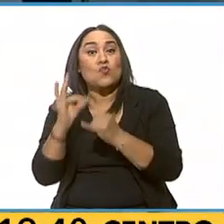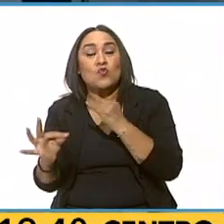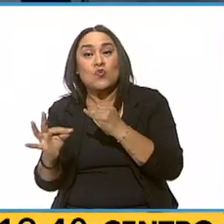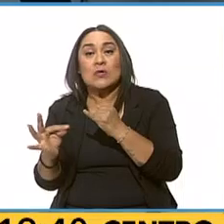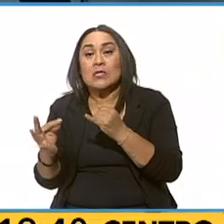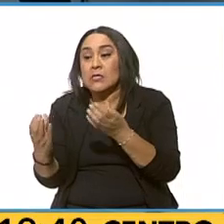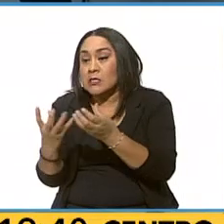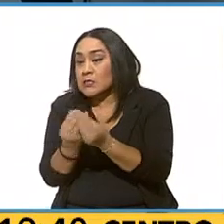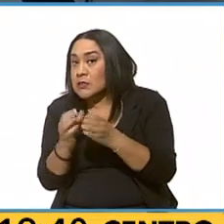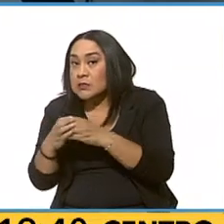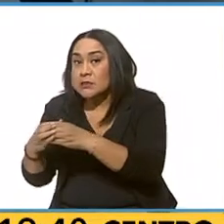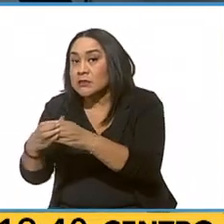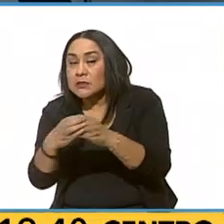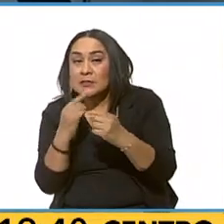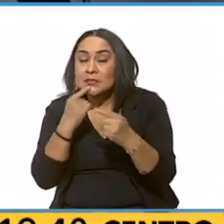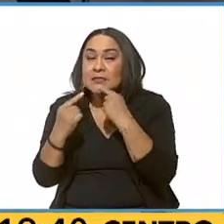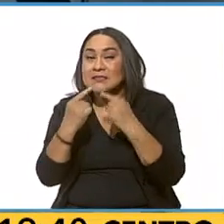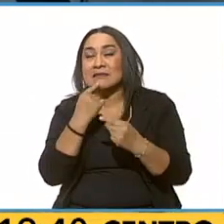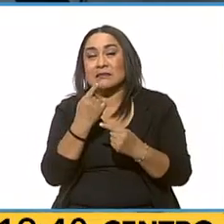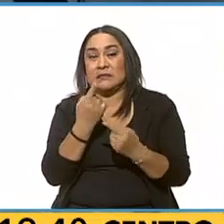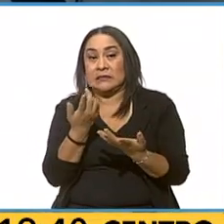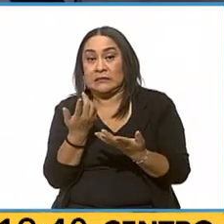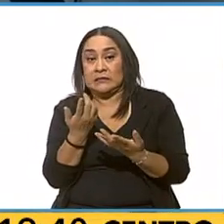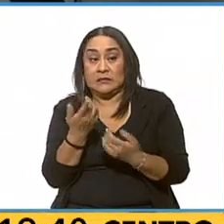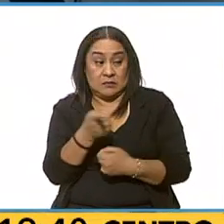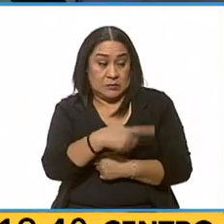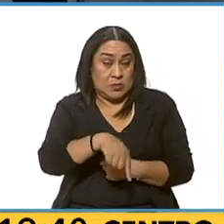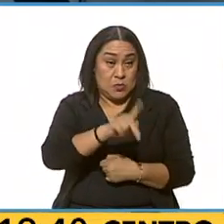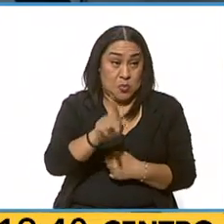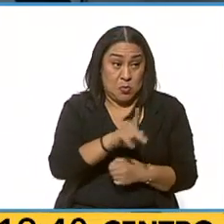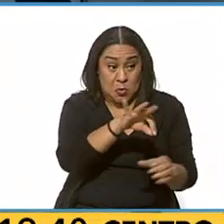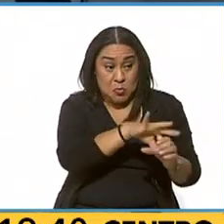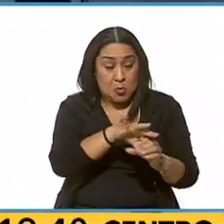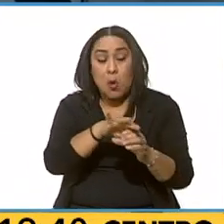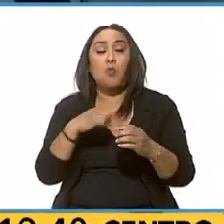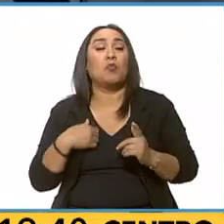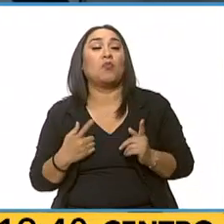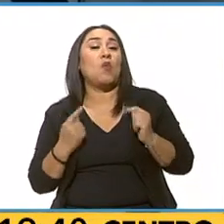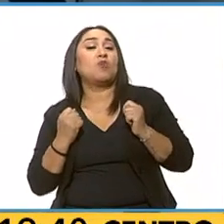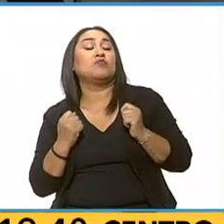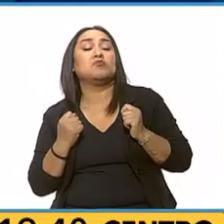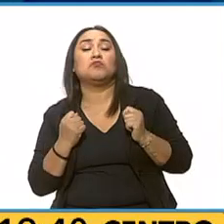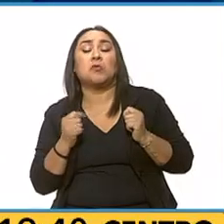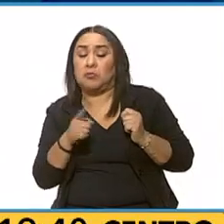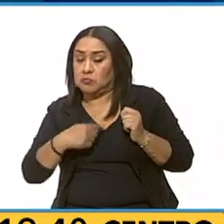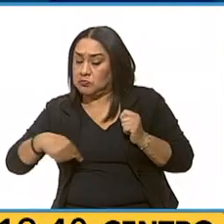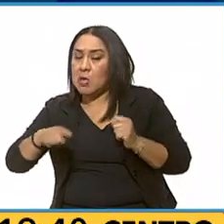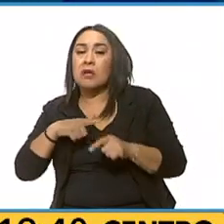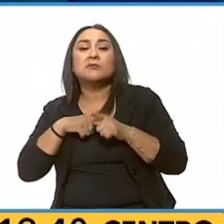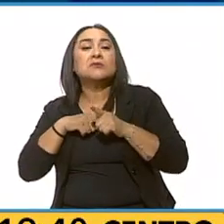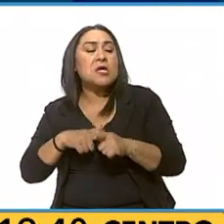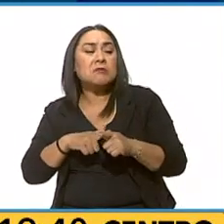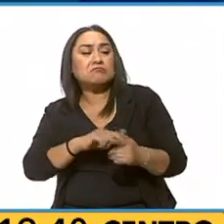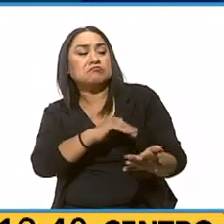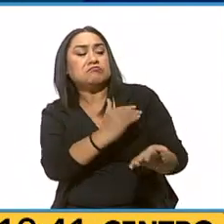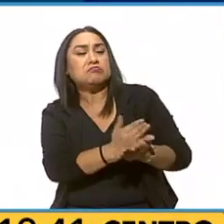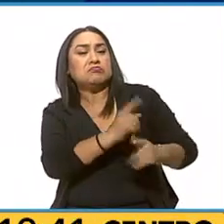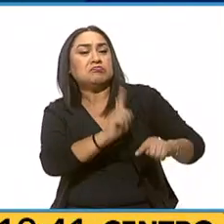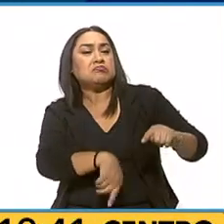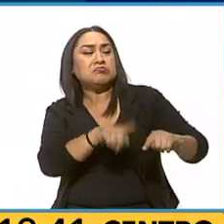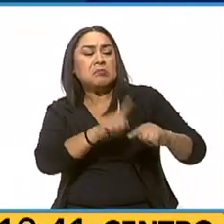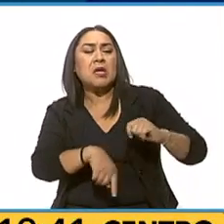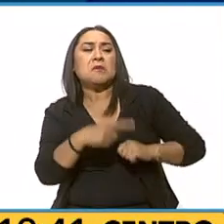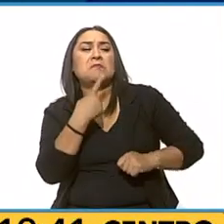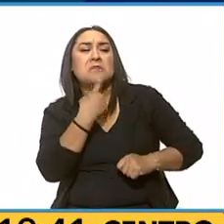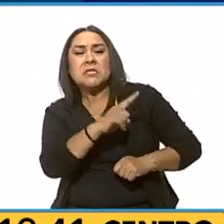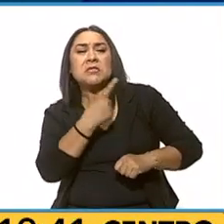rapaz, que dice, el pueblo votó por esto, no me importa. Nosotros vamos a frenar con